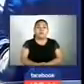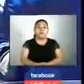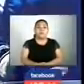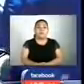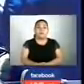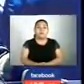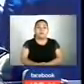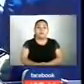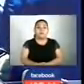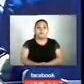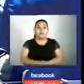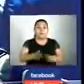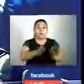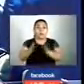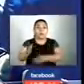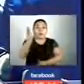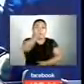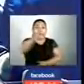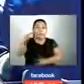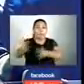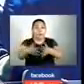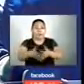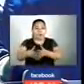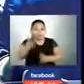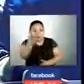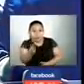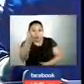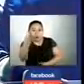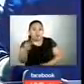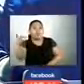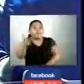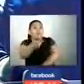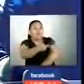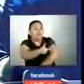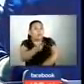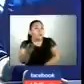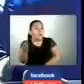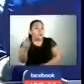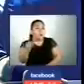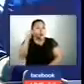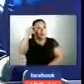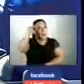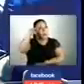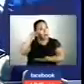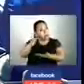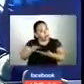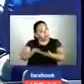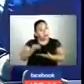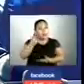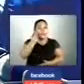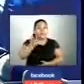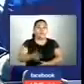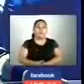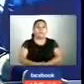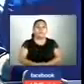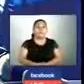Y en Estados Unidos el promedio de aplicación de vacunas contra el coronavirus registra una disminución a nivel nacional.